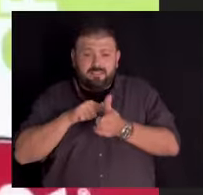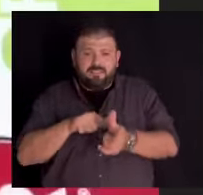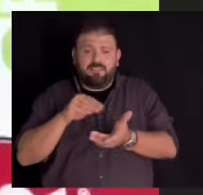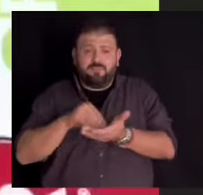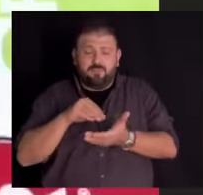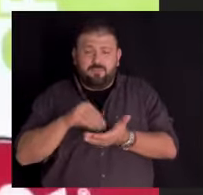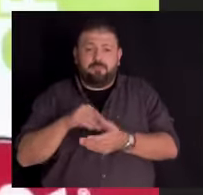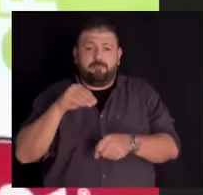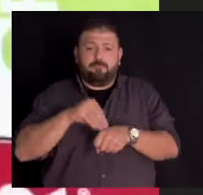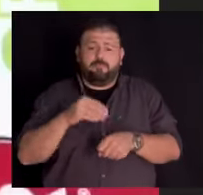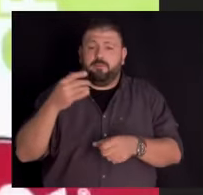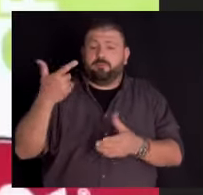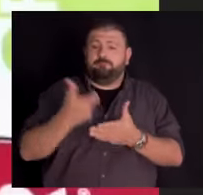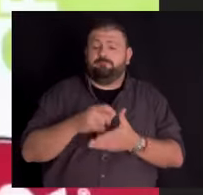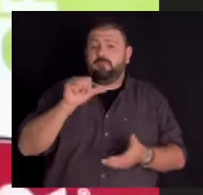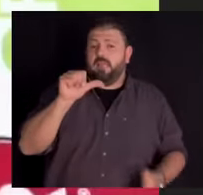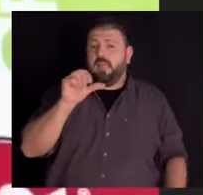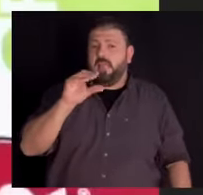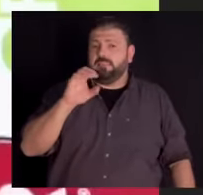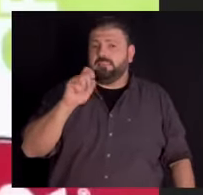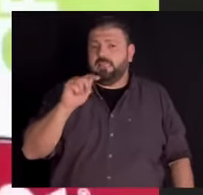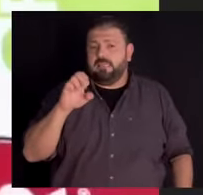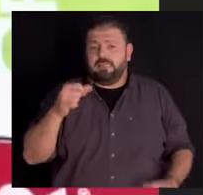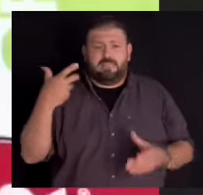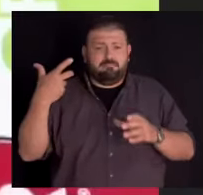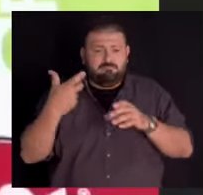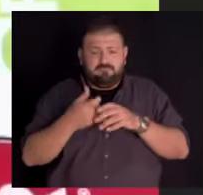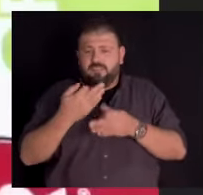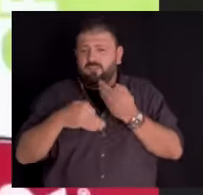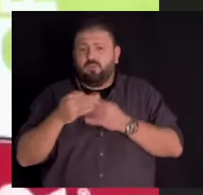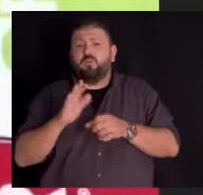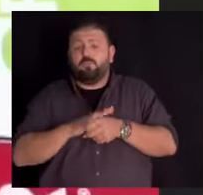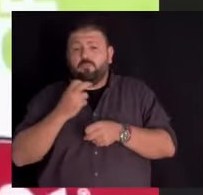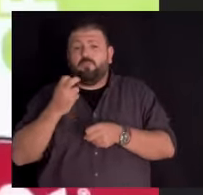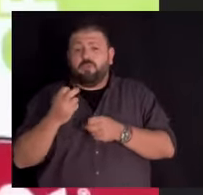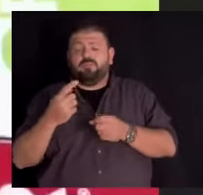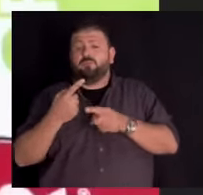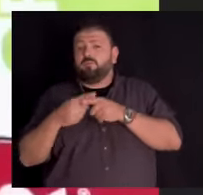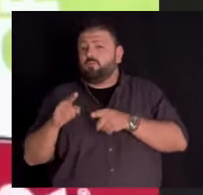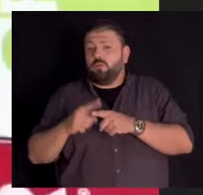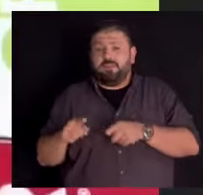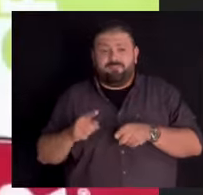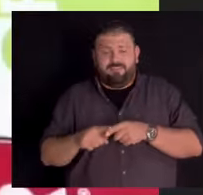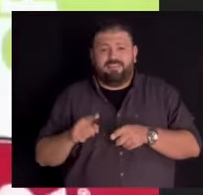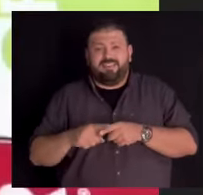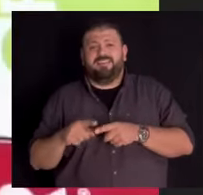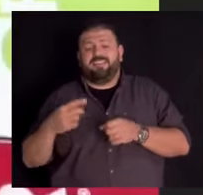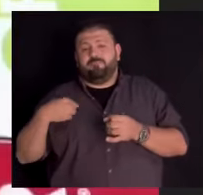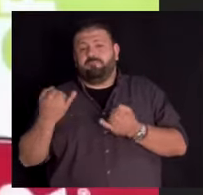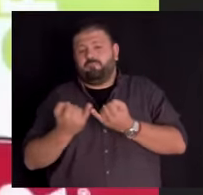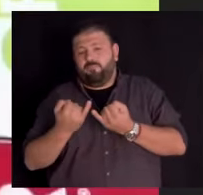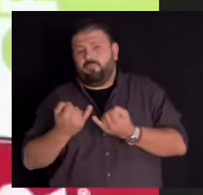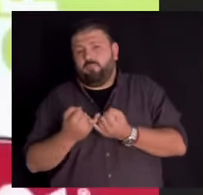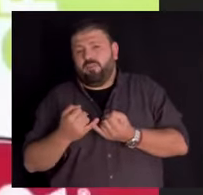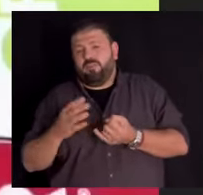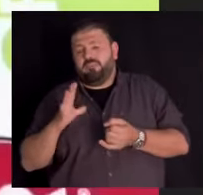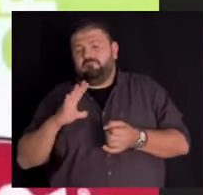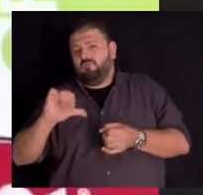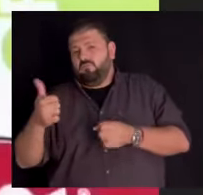inyectar 20 veces al día. O sea, no puedo tomar altas cantidades. ¿Por qué? Porque corre el riesgo de que se me haga un lipoma u otro